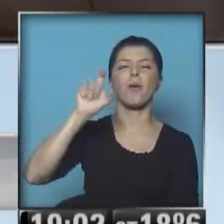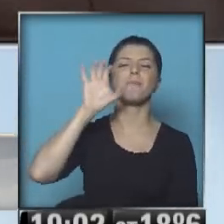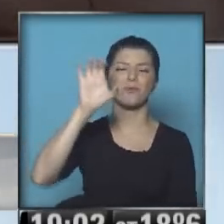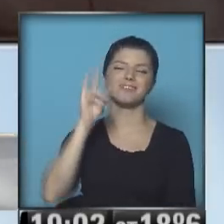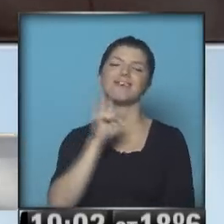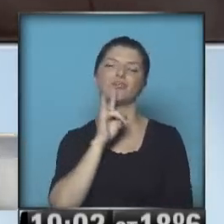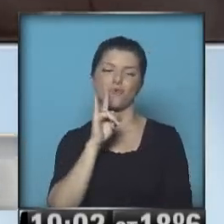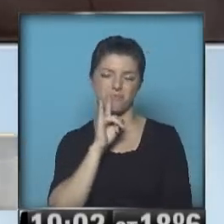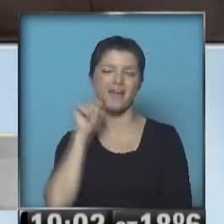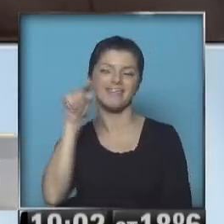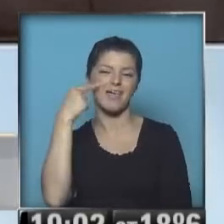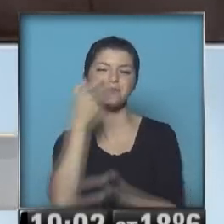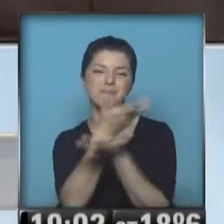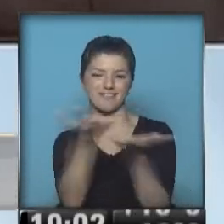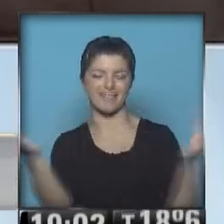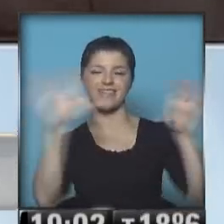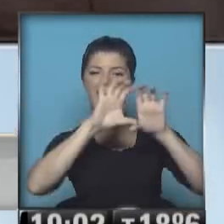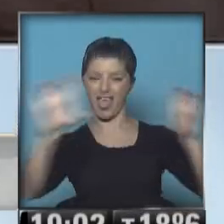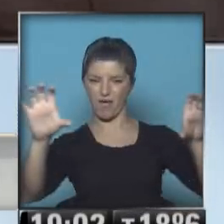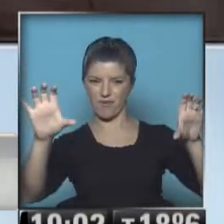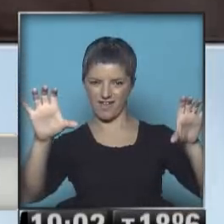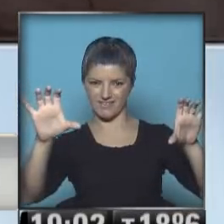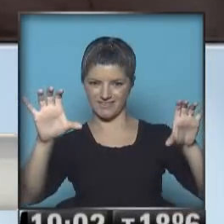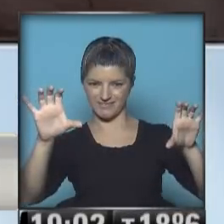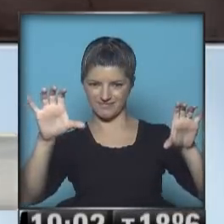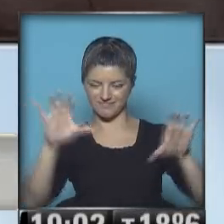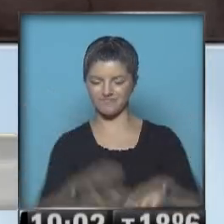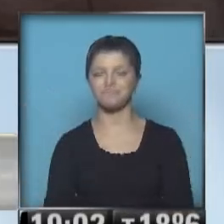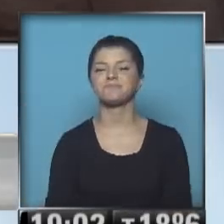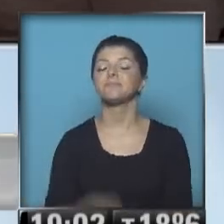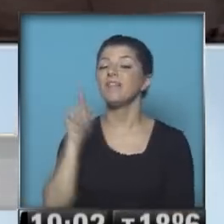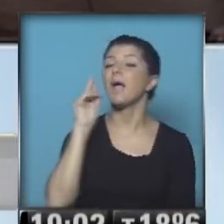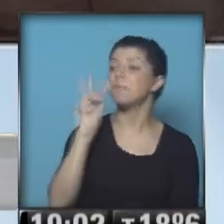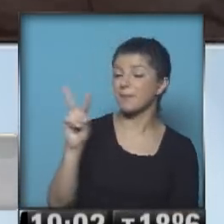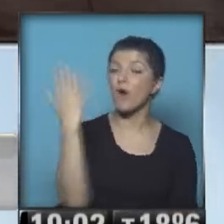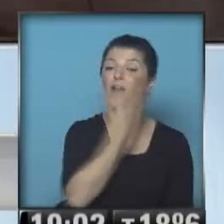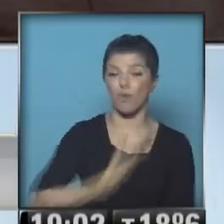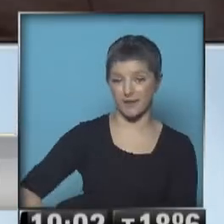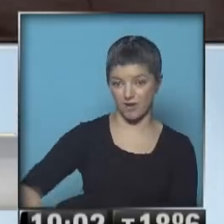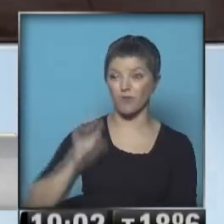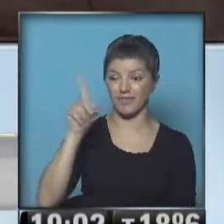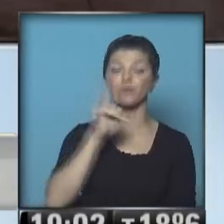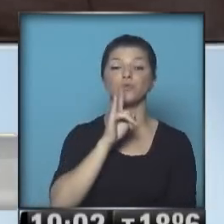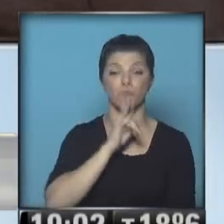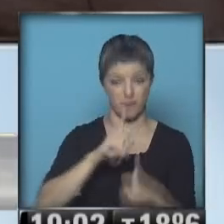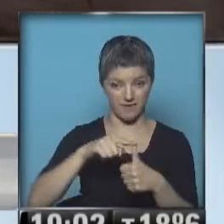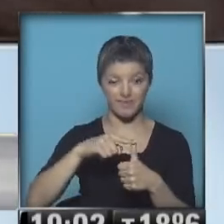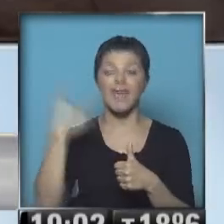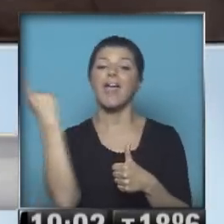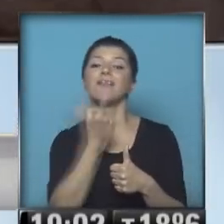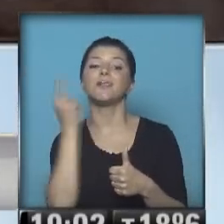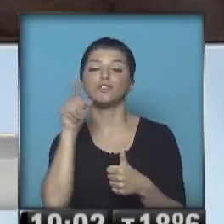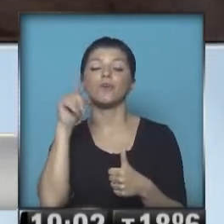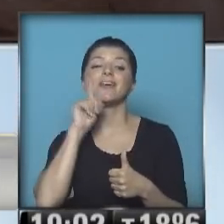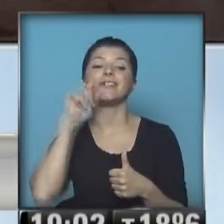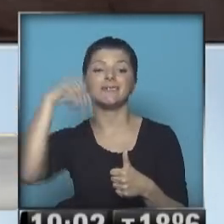la presentación de las aulas talleres móviles. Está el gobernador de la provincia de Tucumán, José Alperovich, el director ejecutivo del